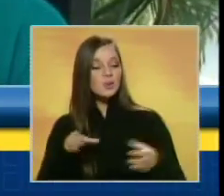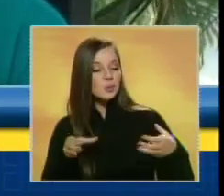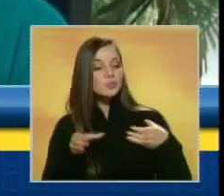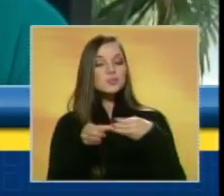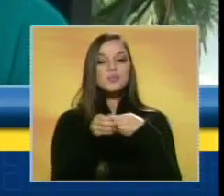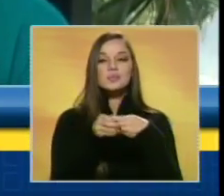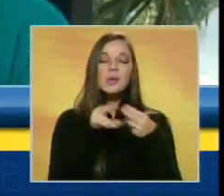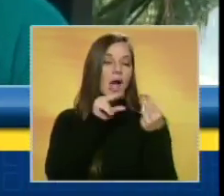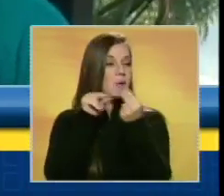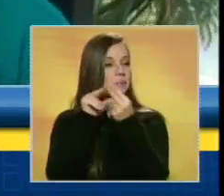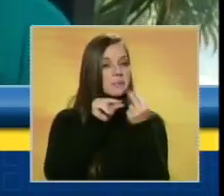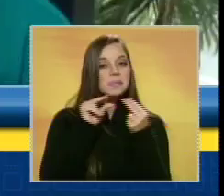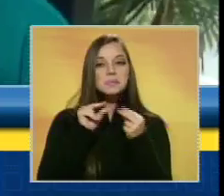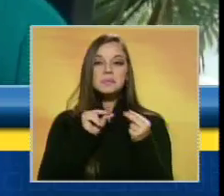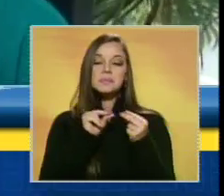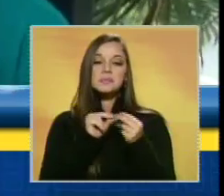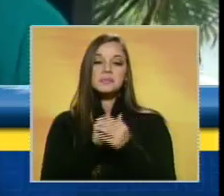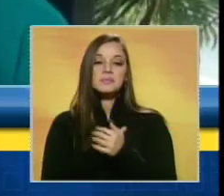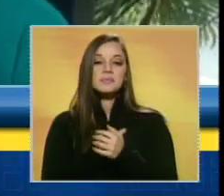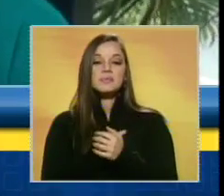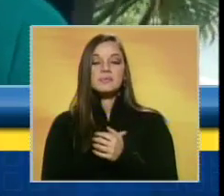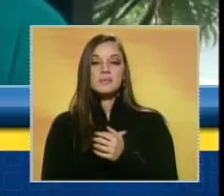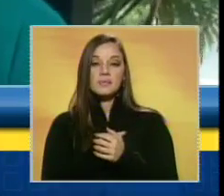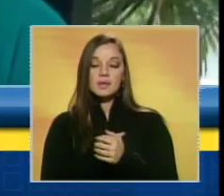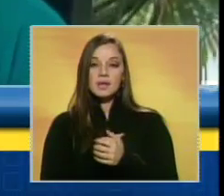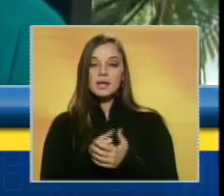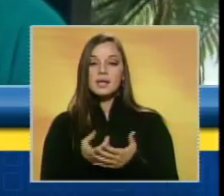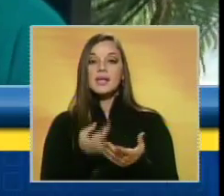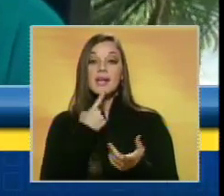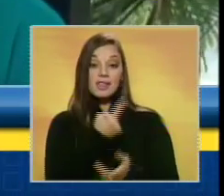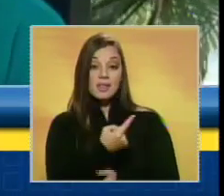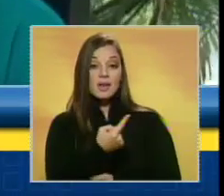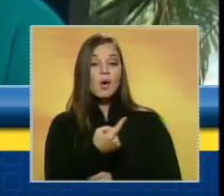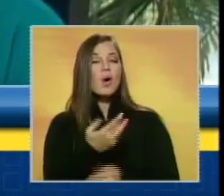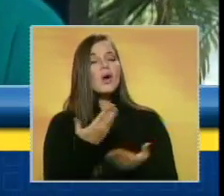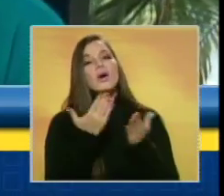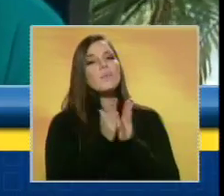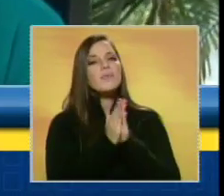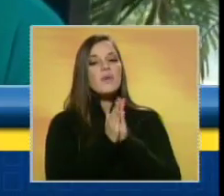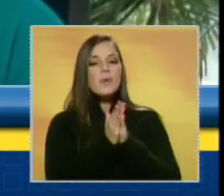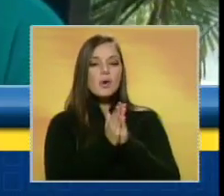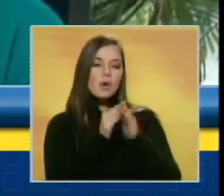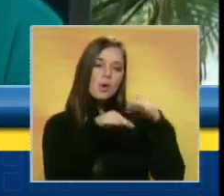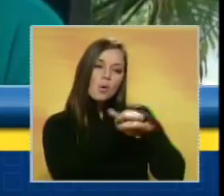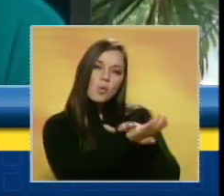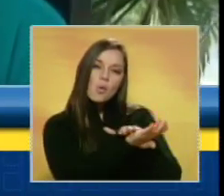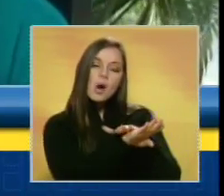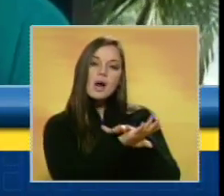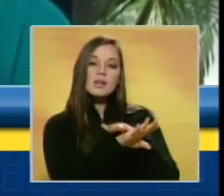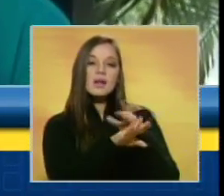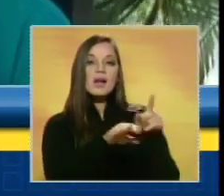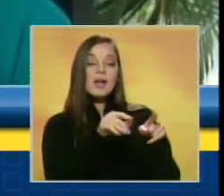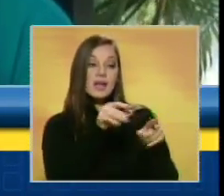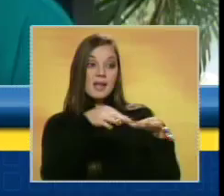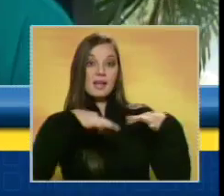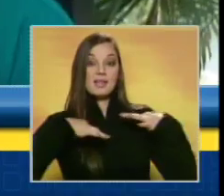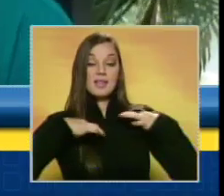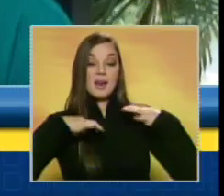reunión, tiene un traje y nos pidió que le guardaran ese traje porque se lo iban a poner cuando la